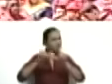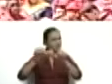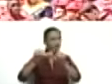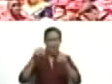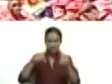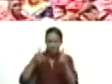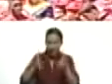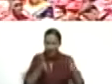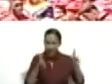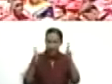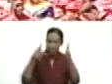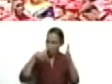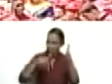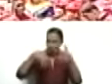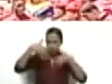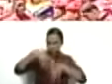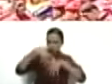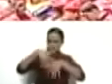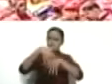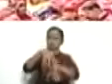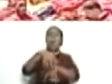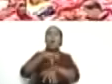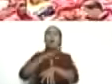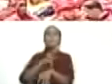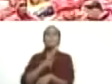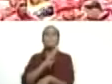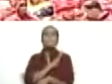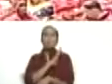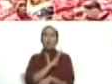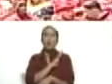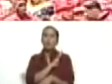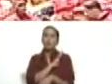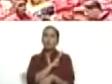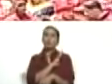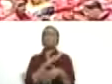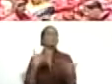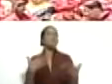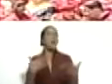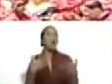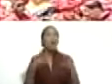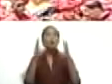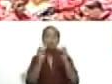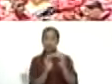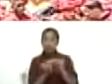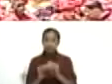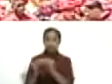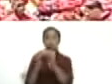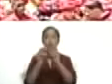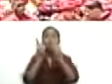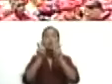el camino nuestro propio de construir un nuevo modelo económico.